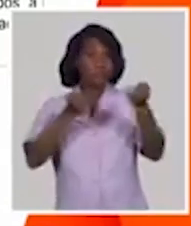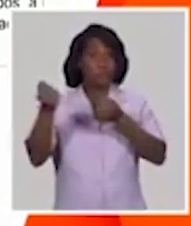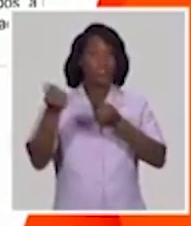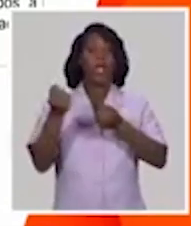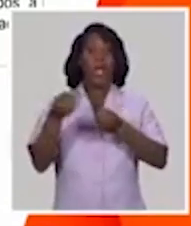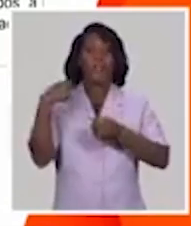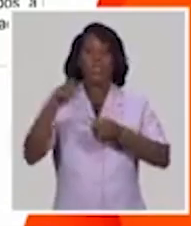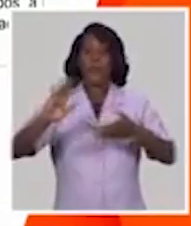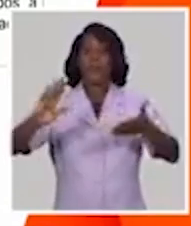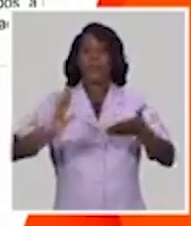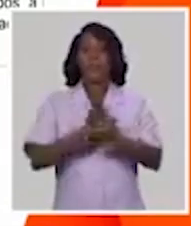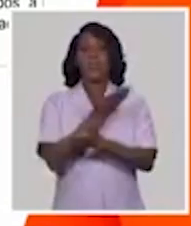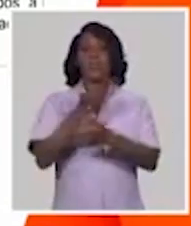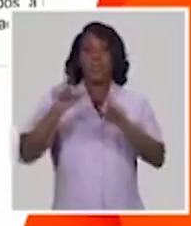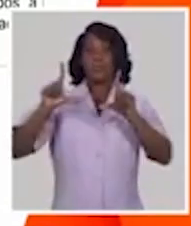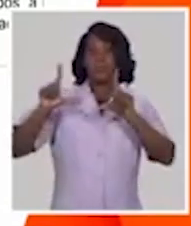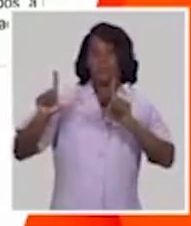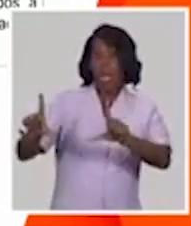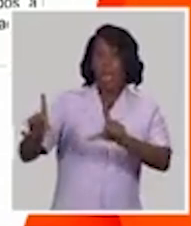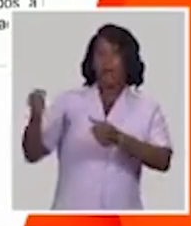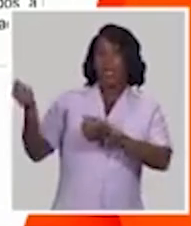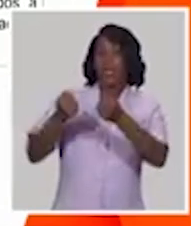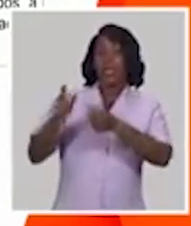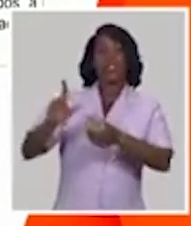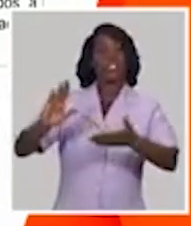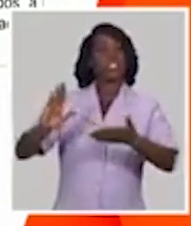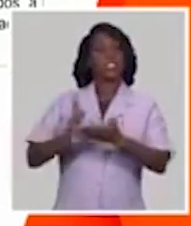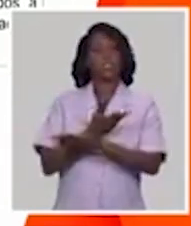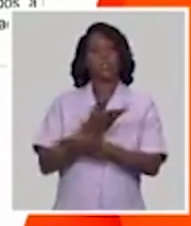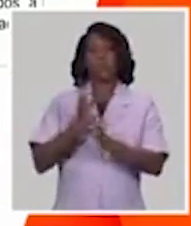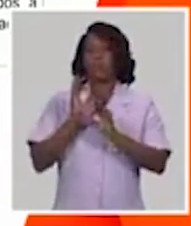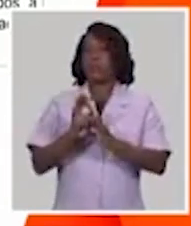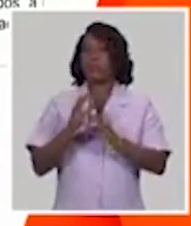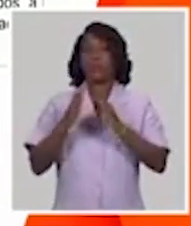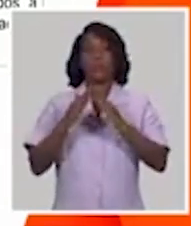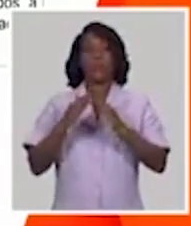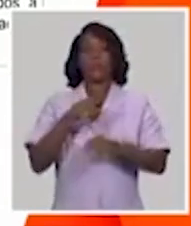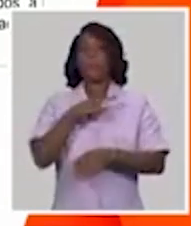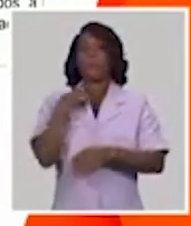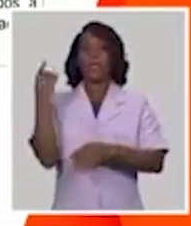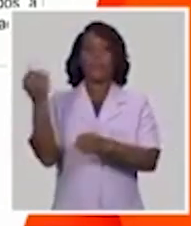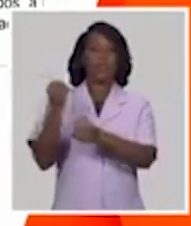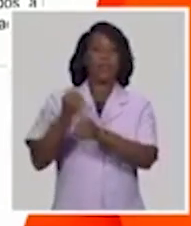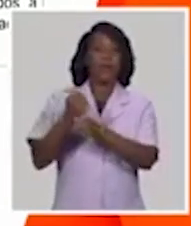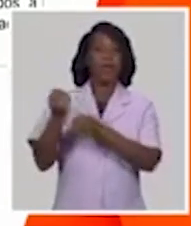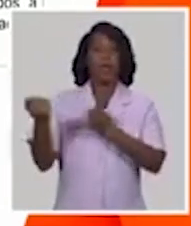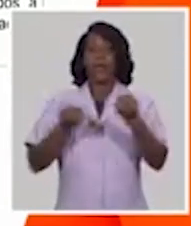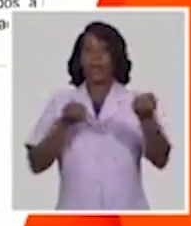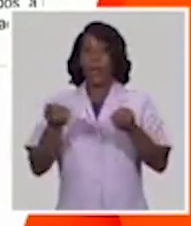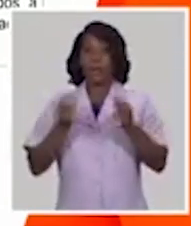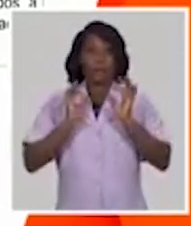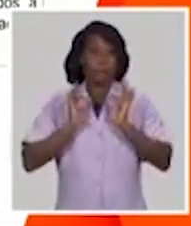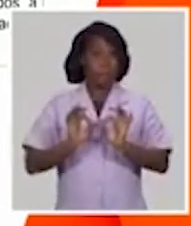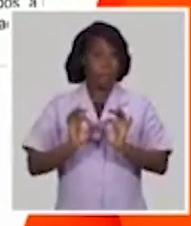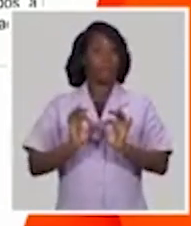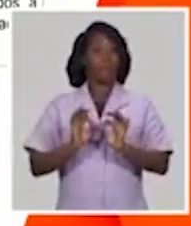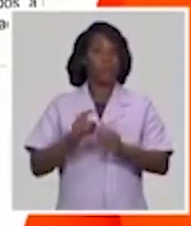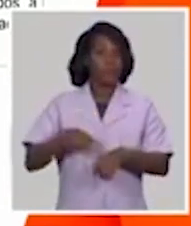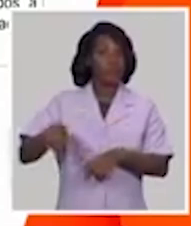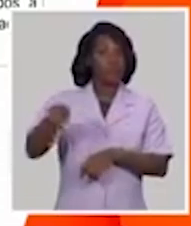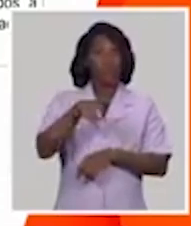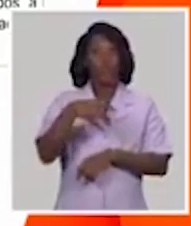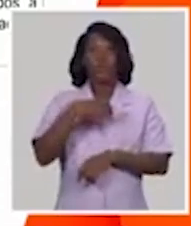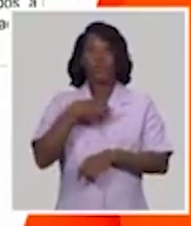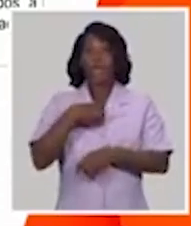su conservación en calidad de depósito, exigiendo en el caso de vehículos estatales la correspondiente medida administrativa